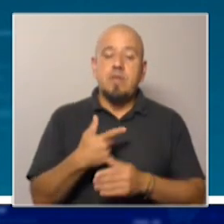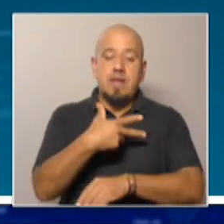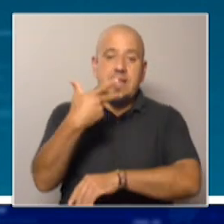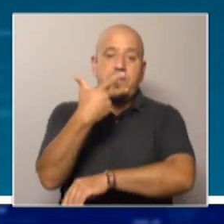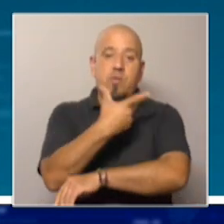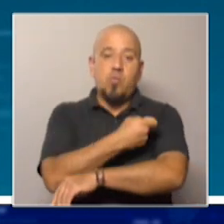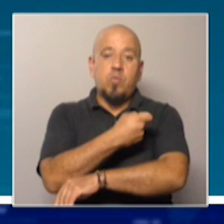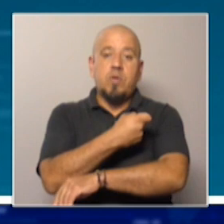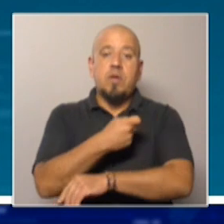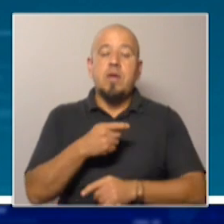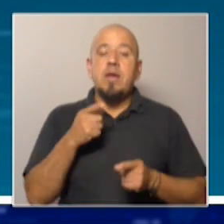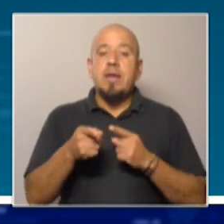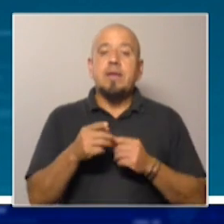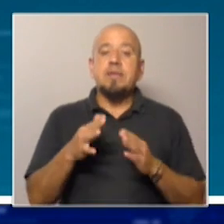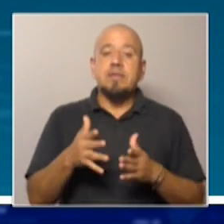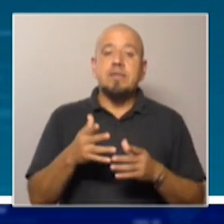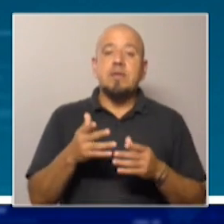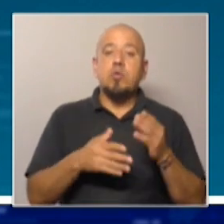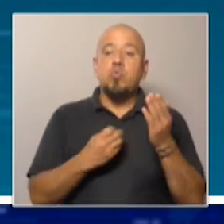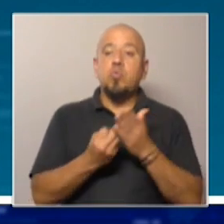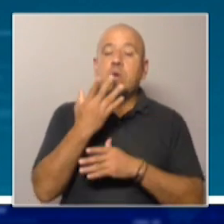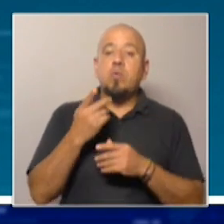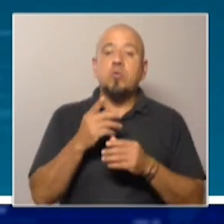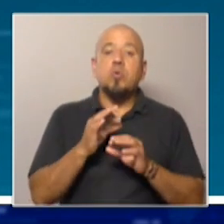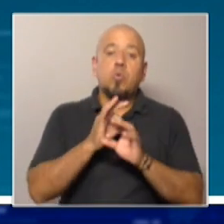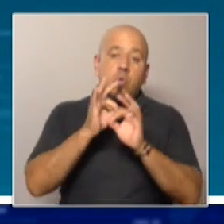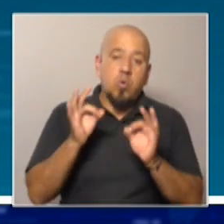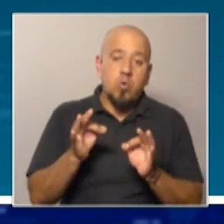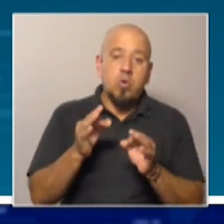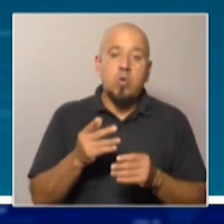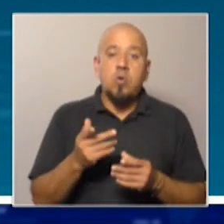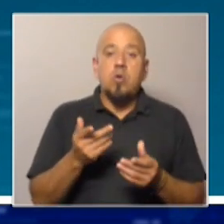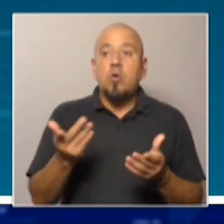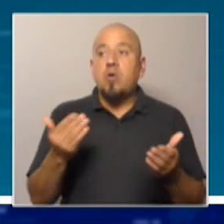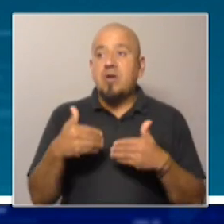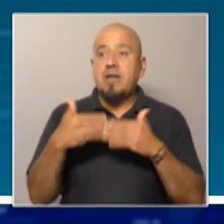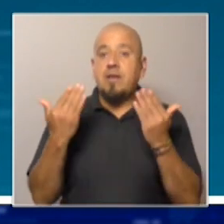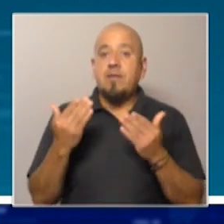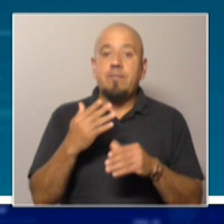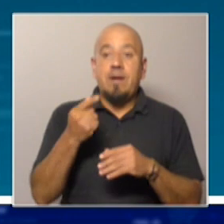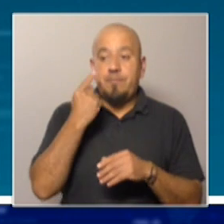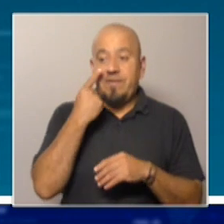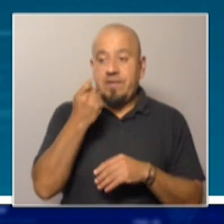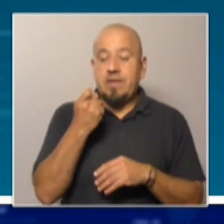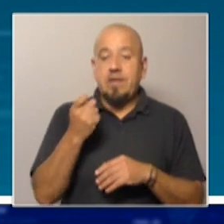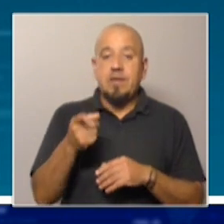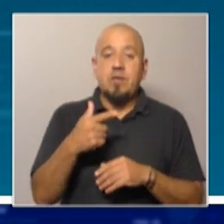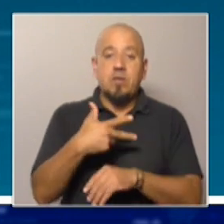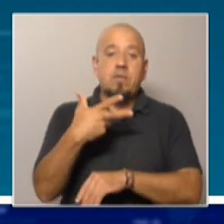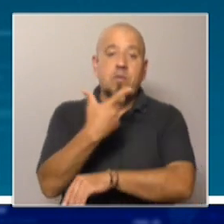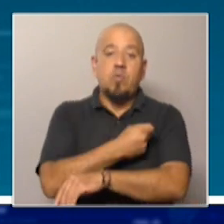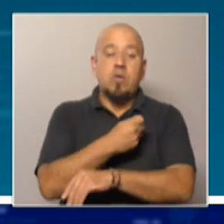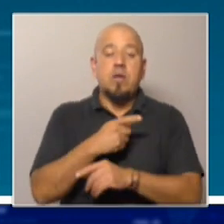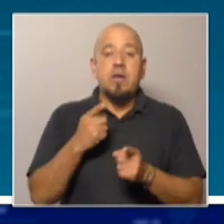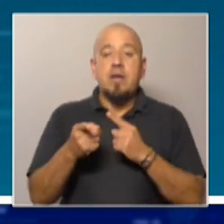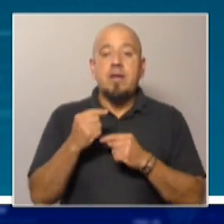lo que prevendría serían nuevos casos, o por lo menos nuevos casos graves, ¿verdad? Que es en definitiva lo que hacen las vacunas. La eficacia